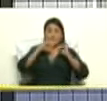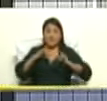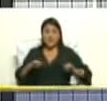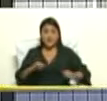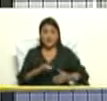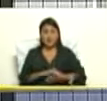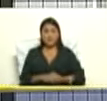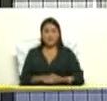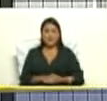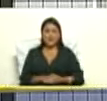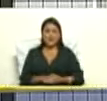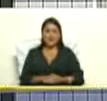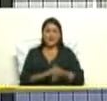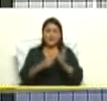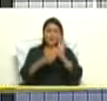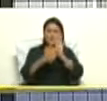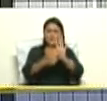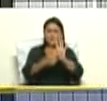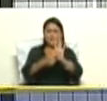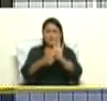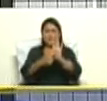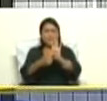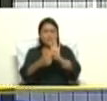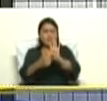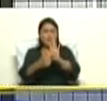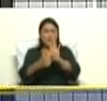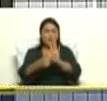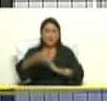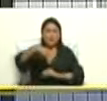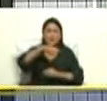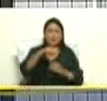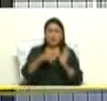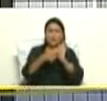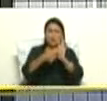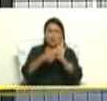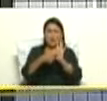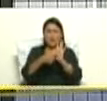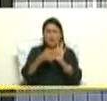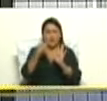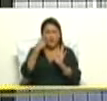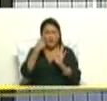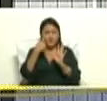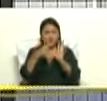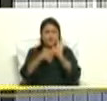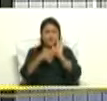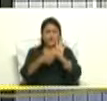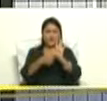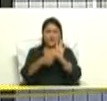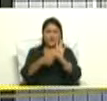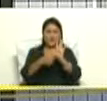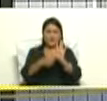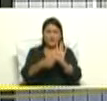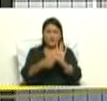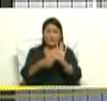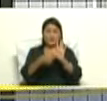a la sonrisa ni le quitarán el derecho al futuro es la generación joven encabezada por esta muchachada